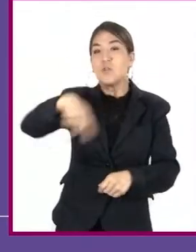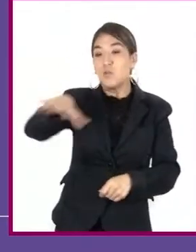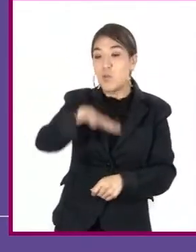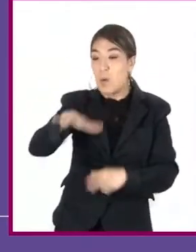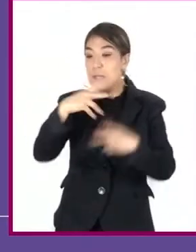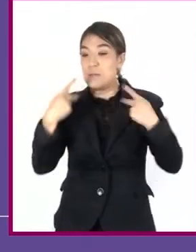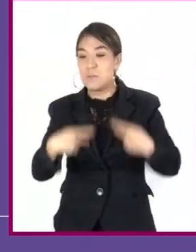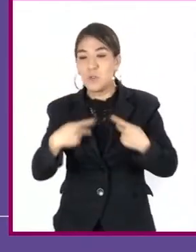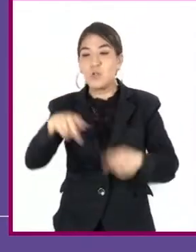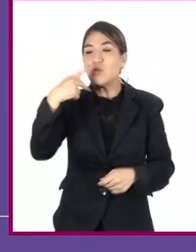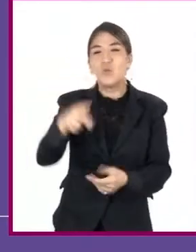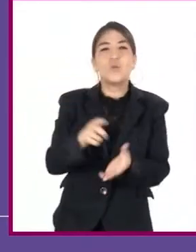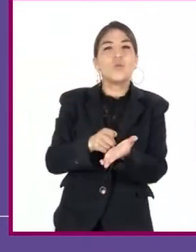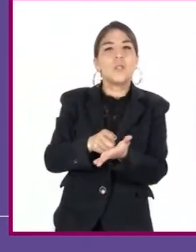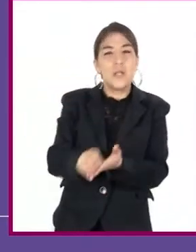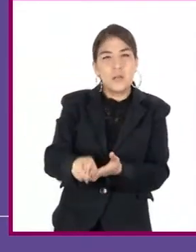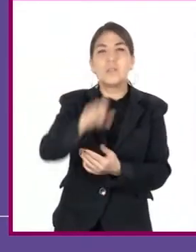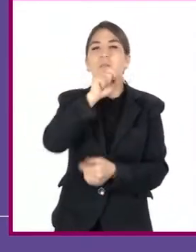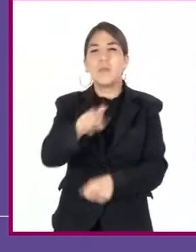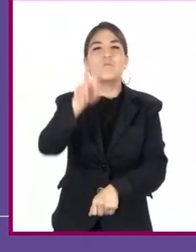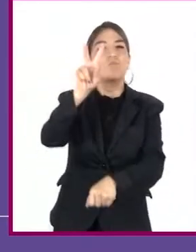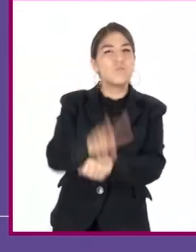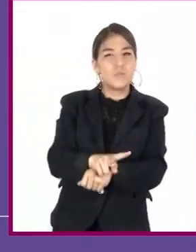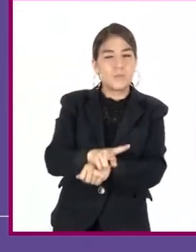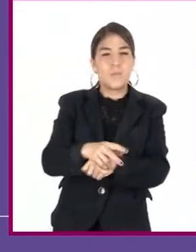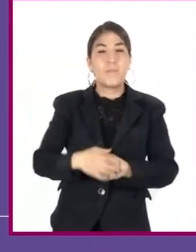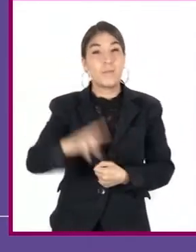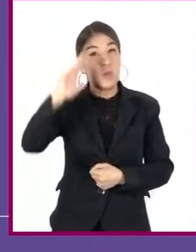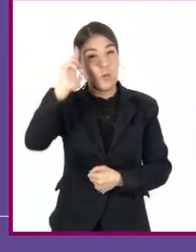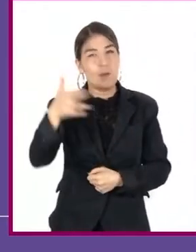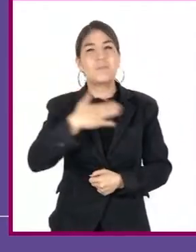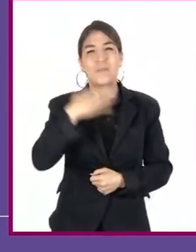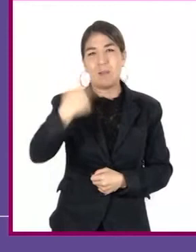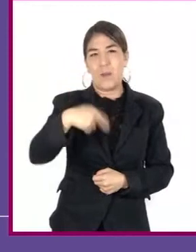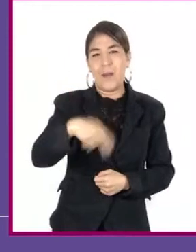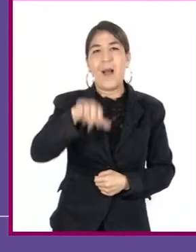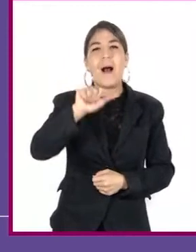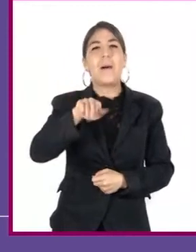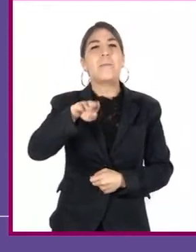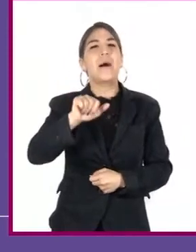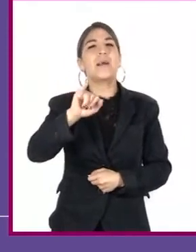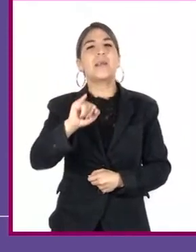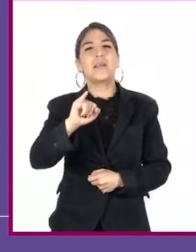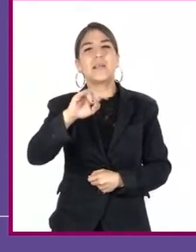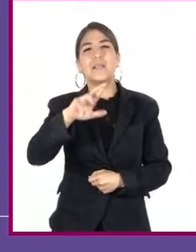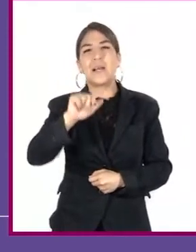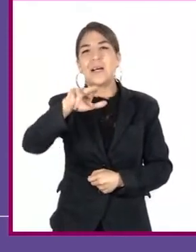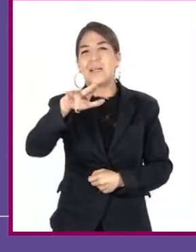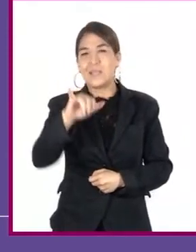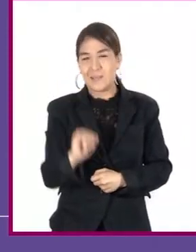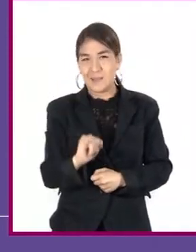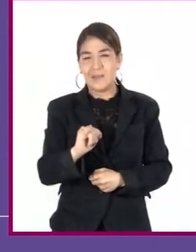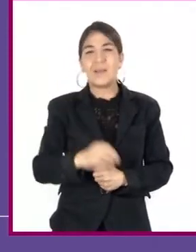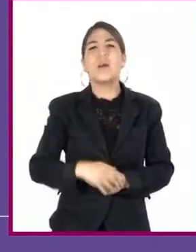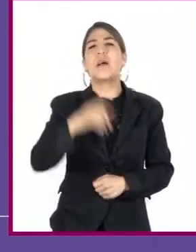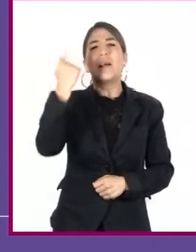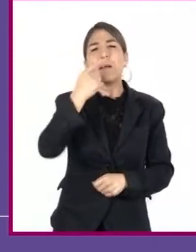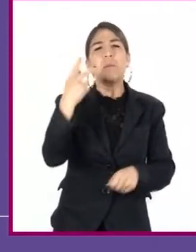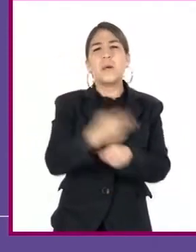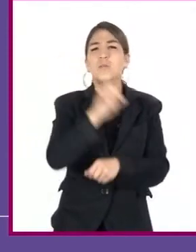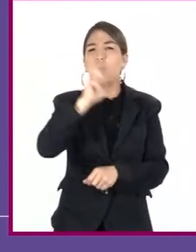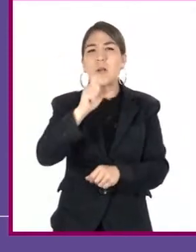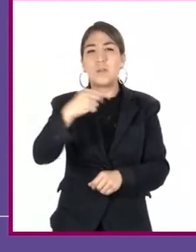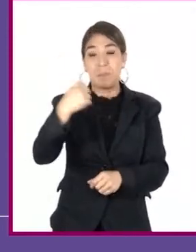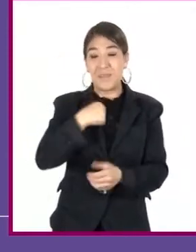todas y todos. Hola, soy Emairani. ¿Qué ocurre cuando nuestros derechos son